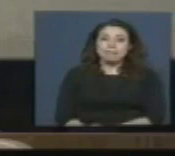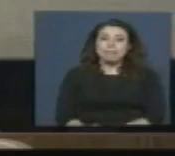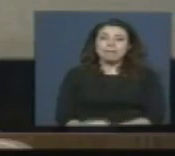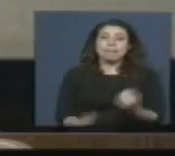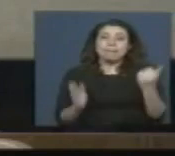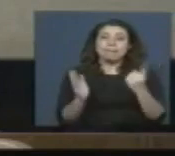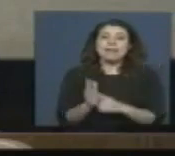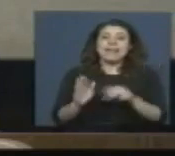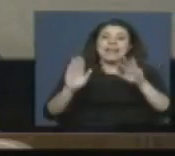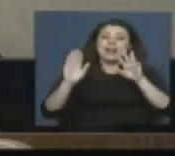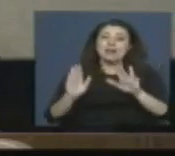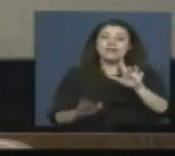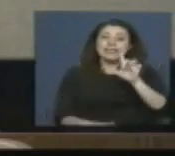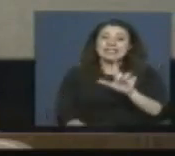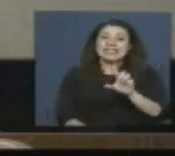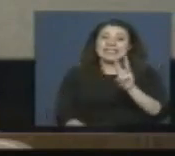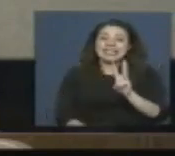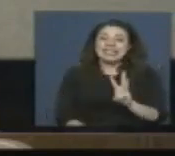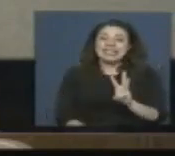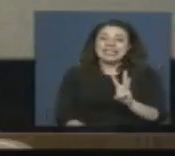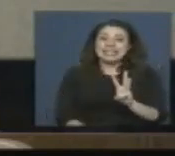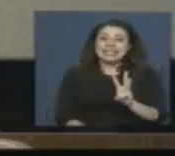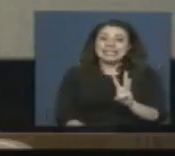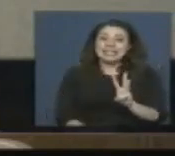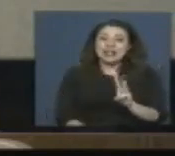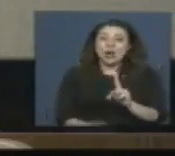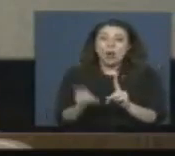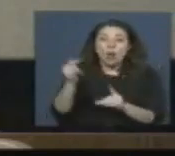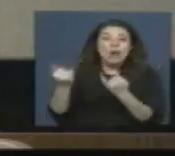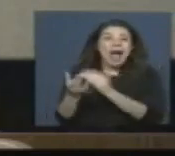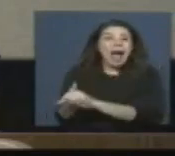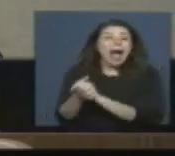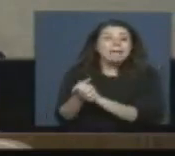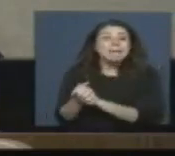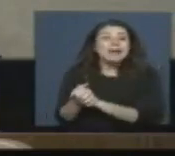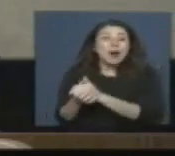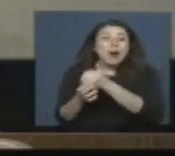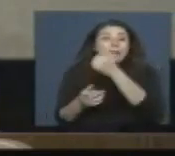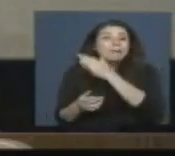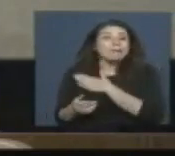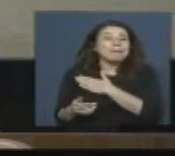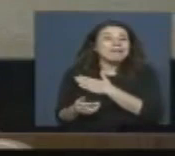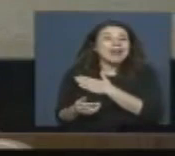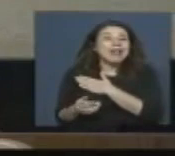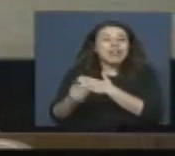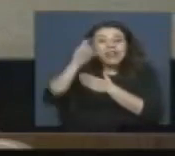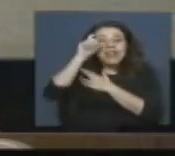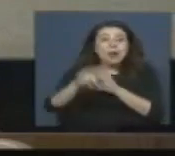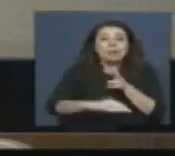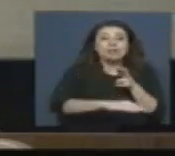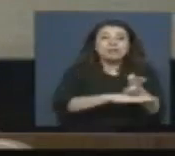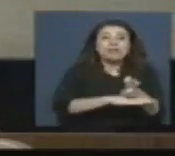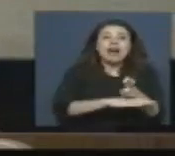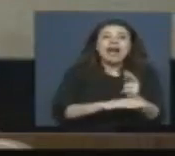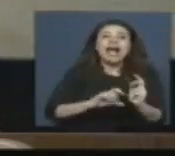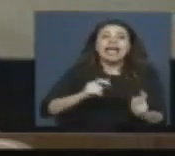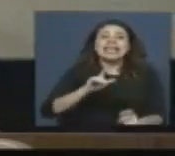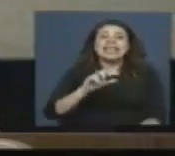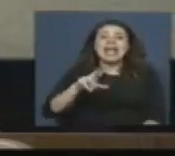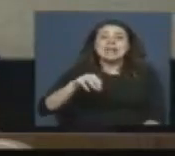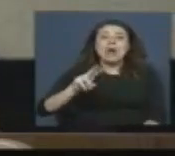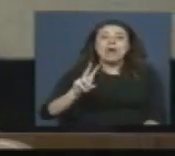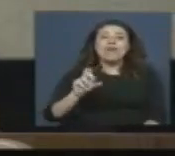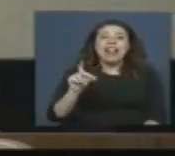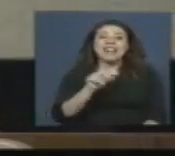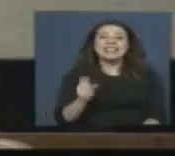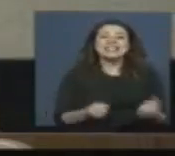de 1973, uno de estos amigos personales del señor Allende asesinó a Guillermo Valdés,